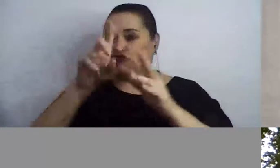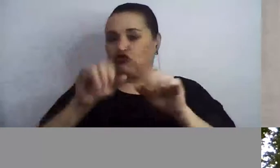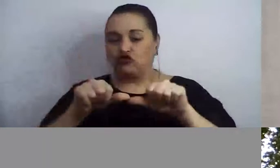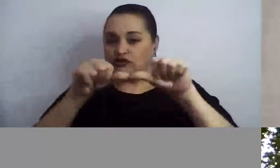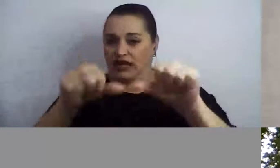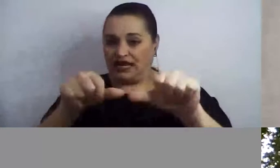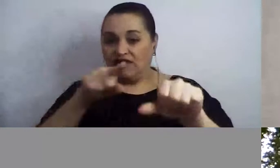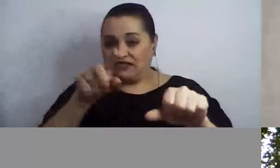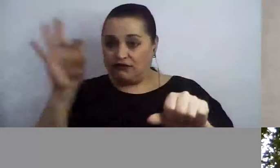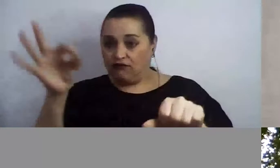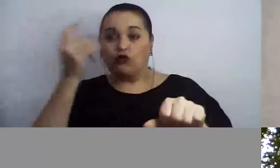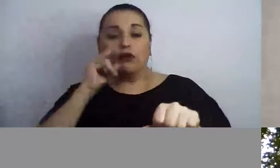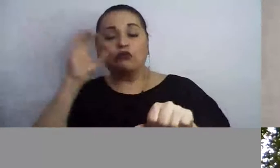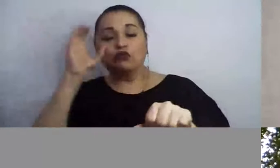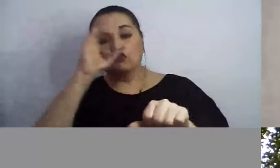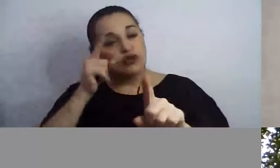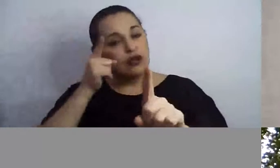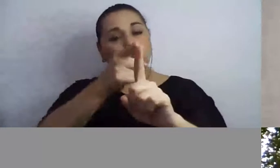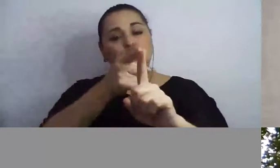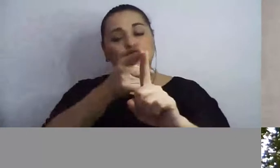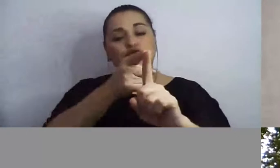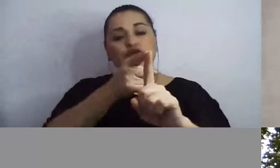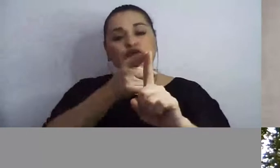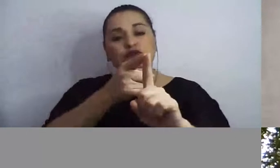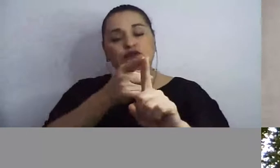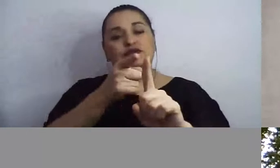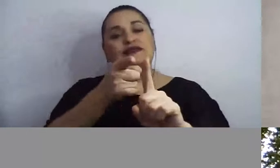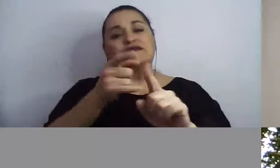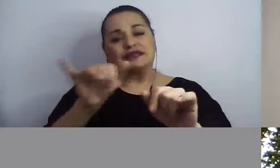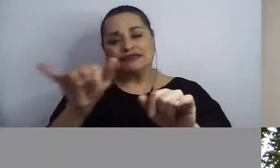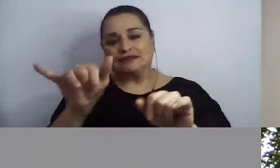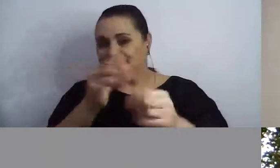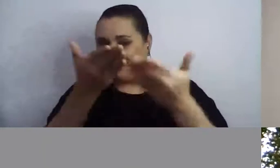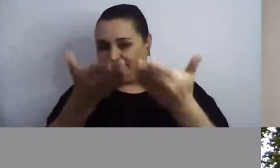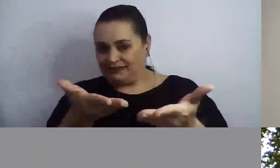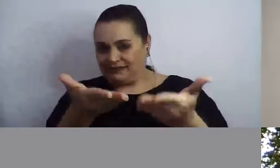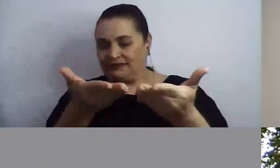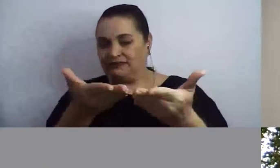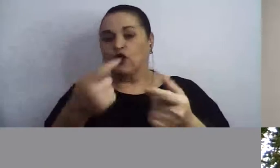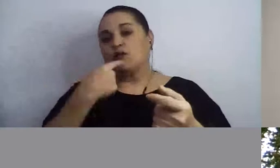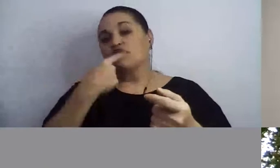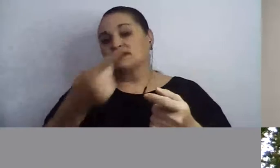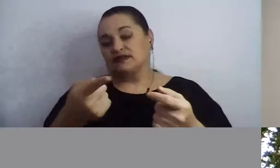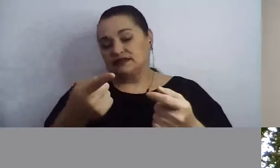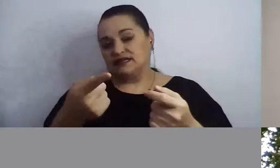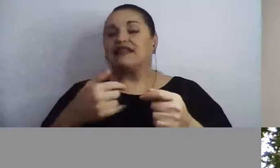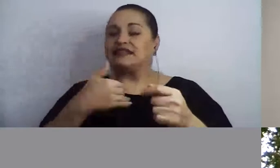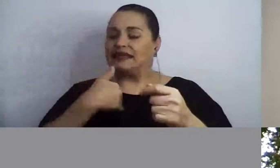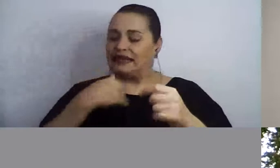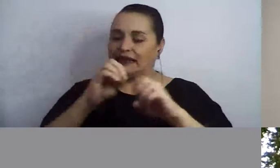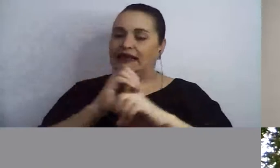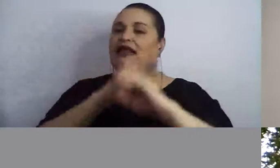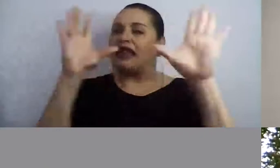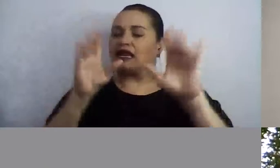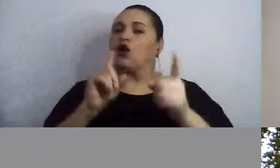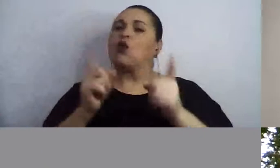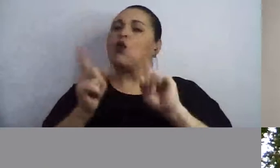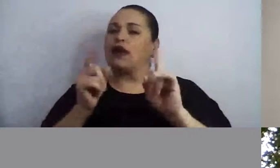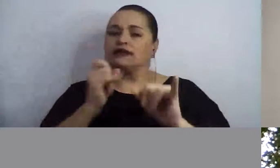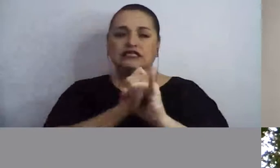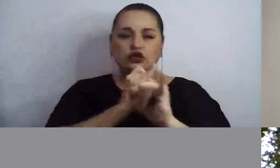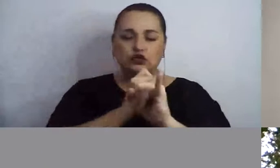manera buscamos que sea como tal como les decía tener claridad en cuáles instituciones son